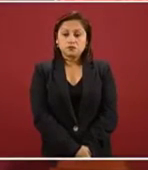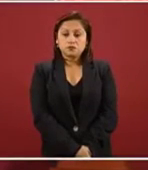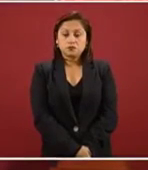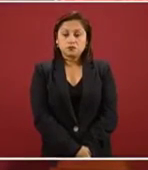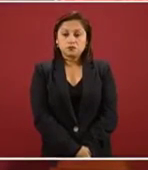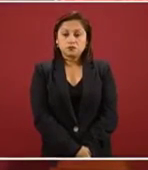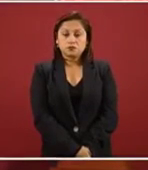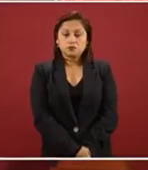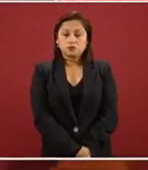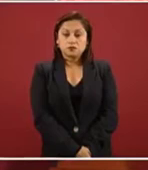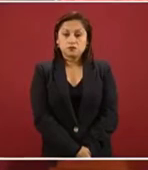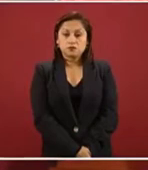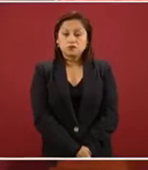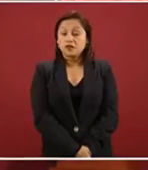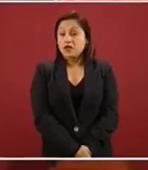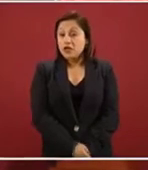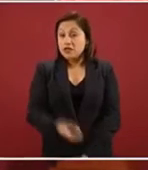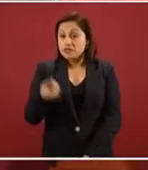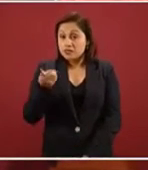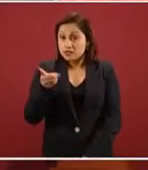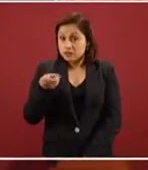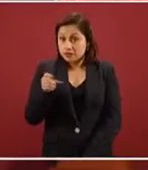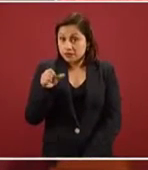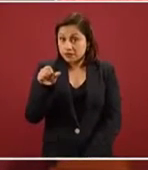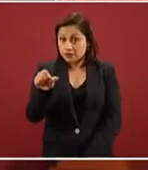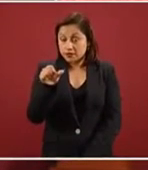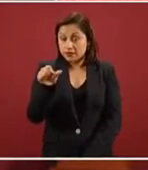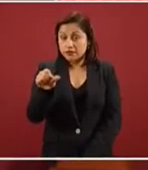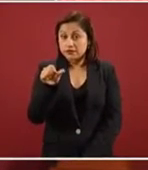Hasta el 16 de diciembre,